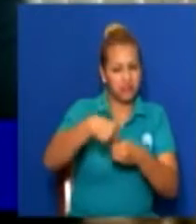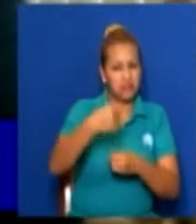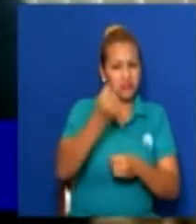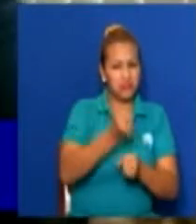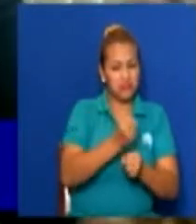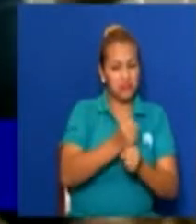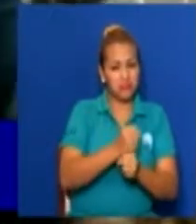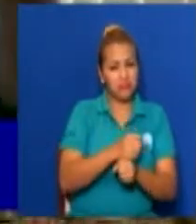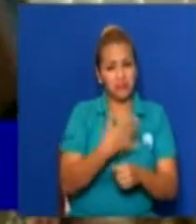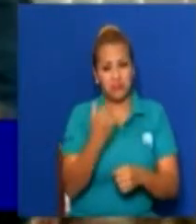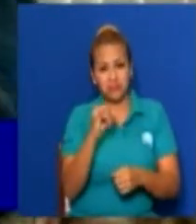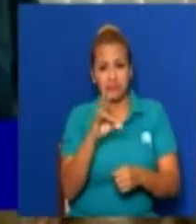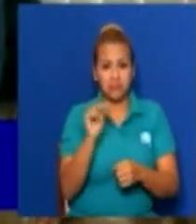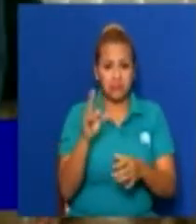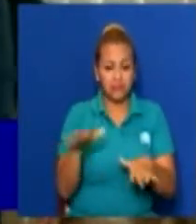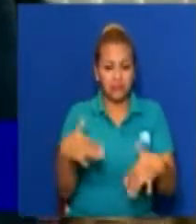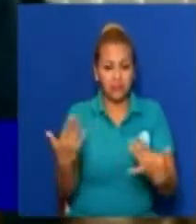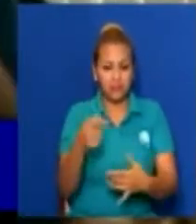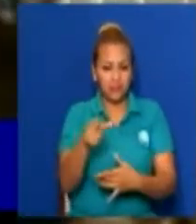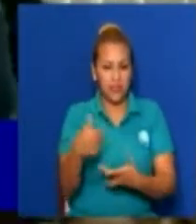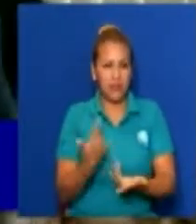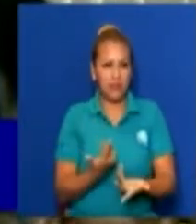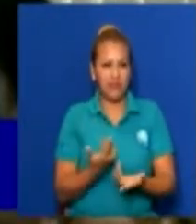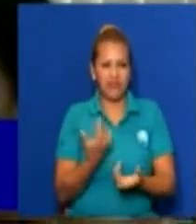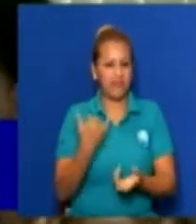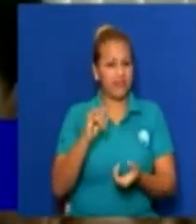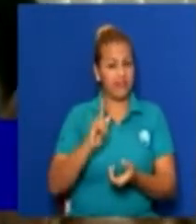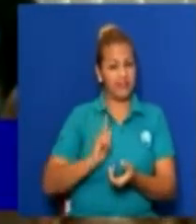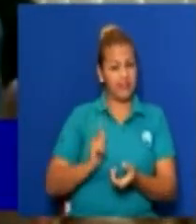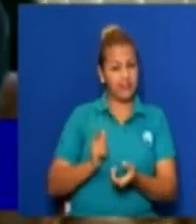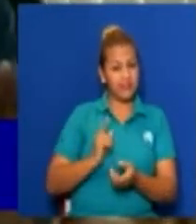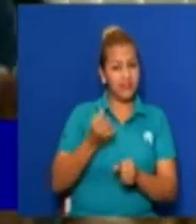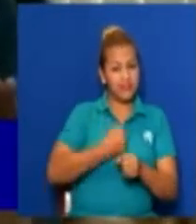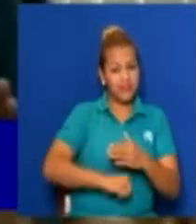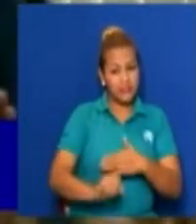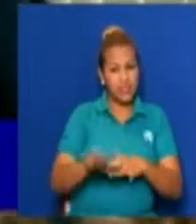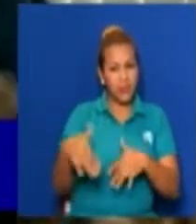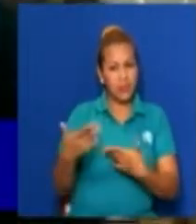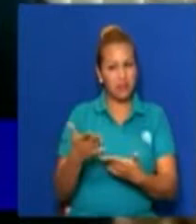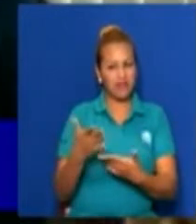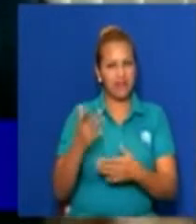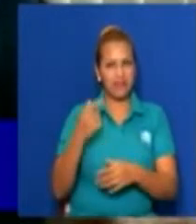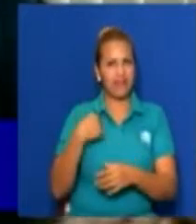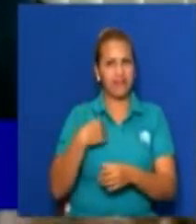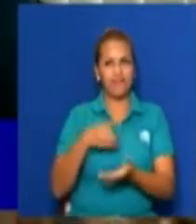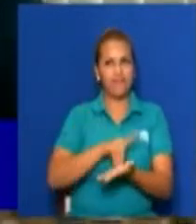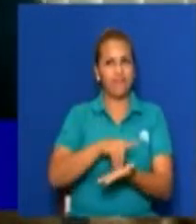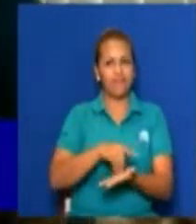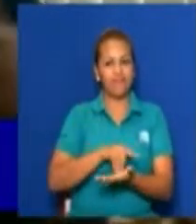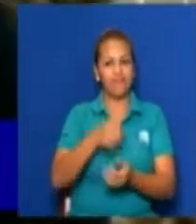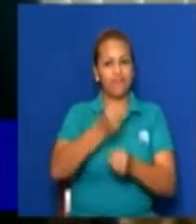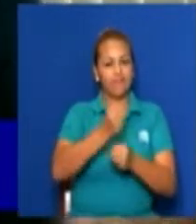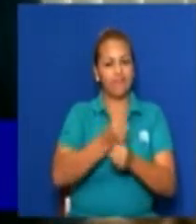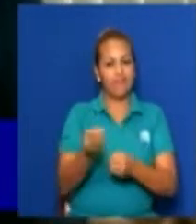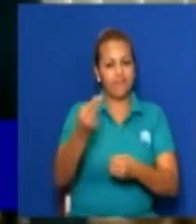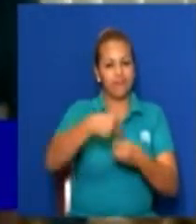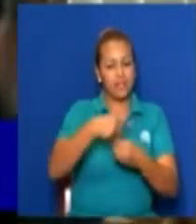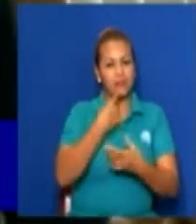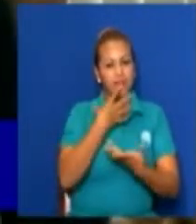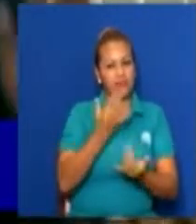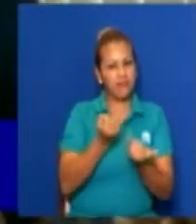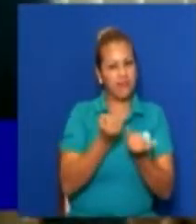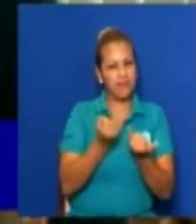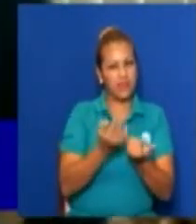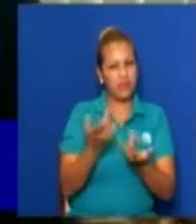hijos implica que va a estar pidiendo permiso para llevarlos a atenderse en un centro de salud, en un hospital o en